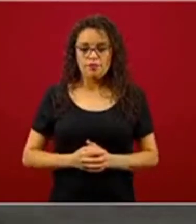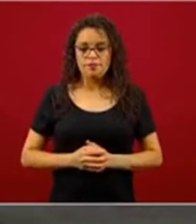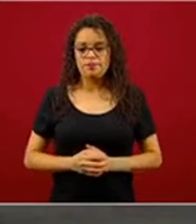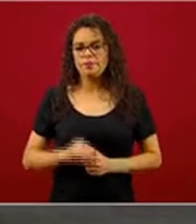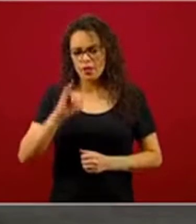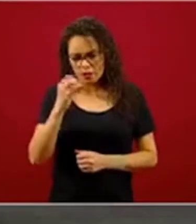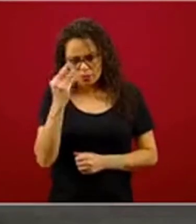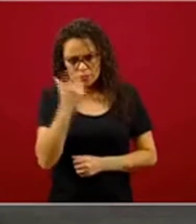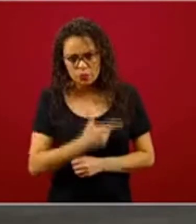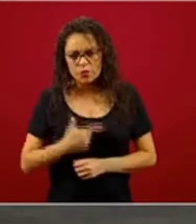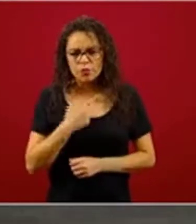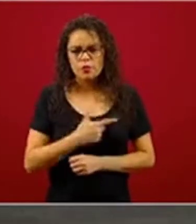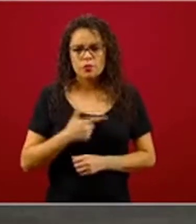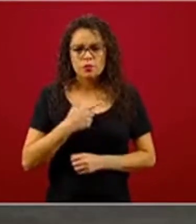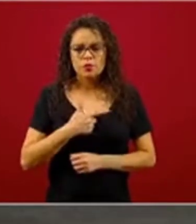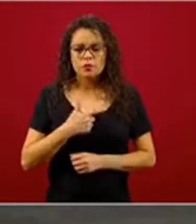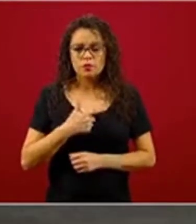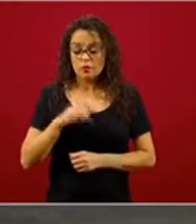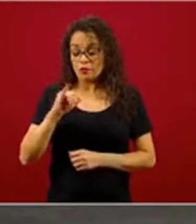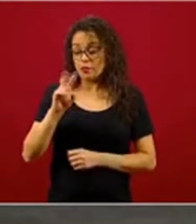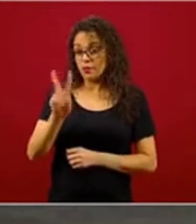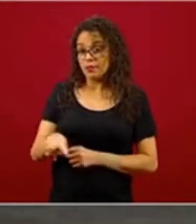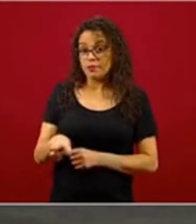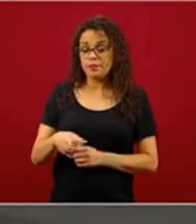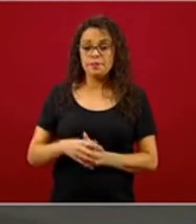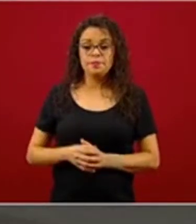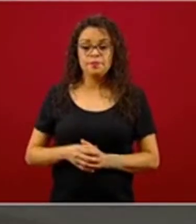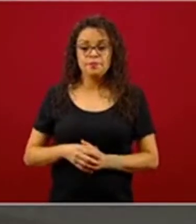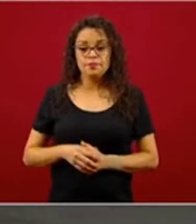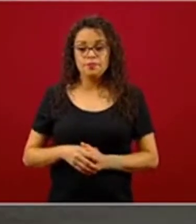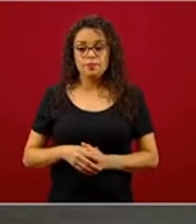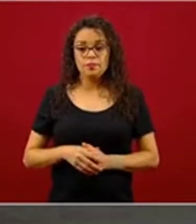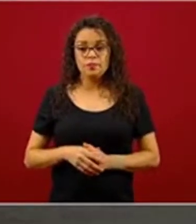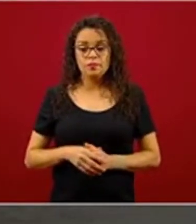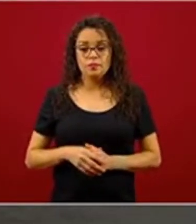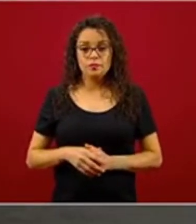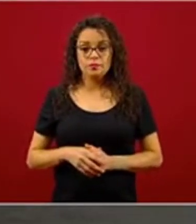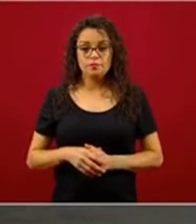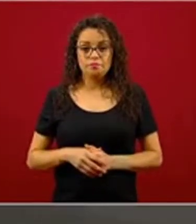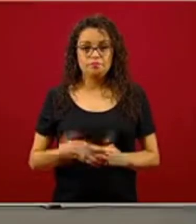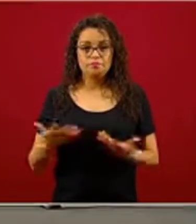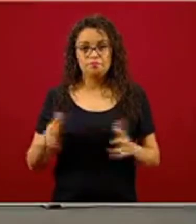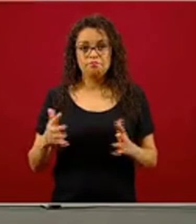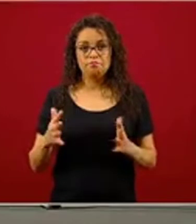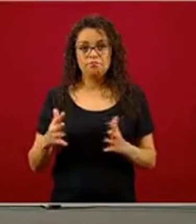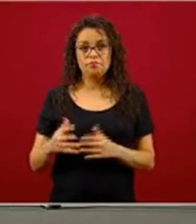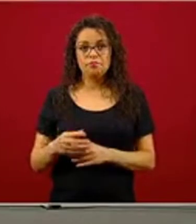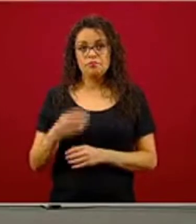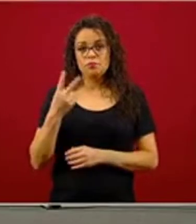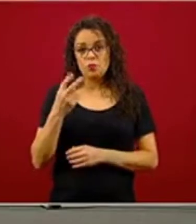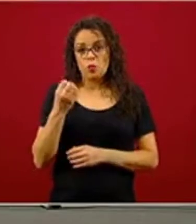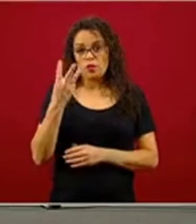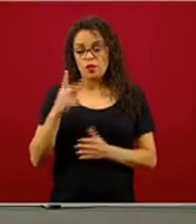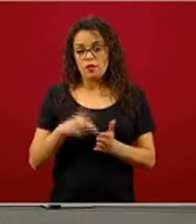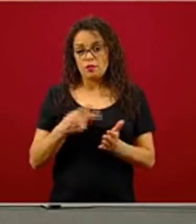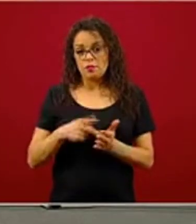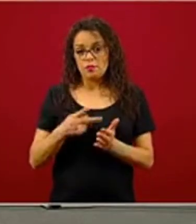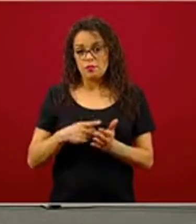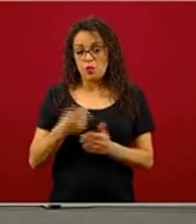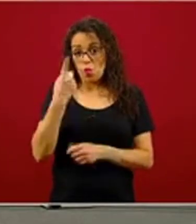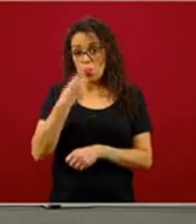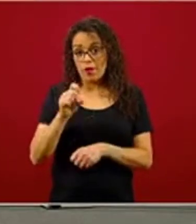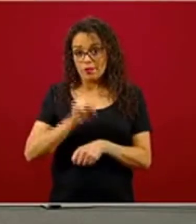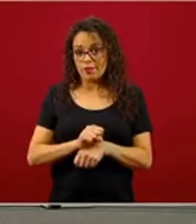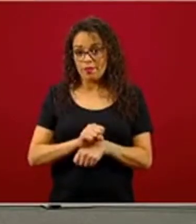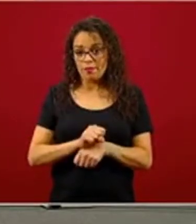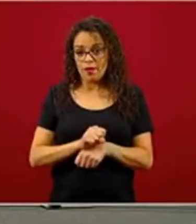gusto. Efectivamente, al menos en promedio 2 a 3 veces por semana, además de